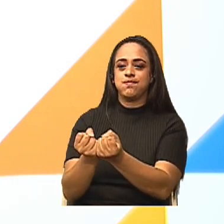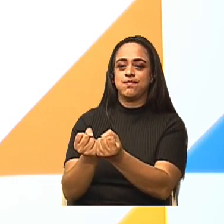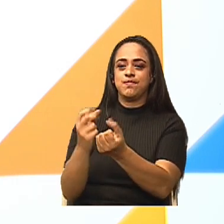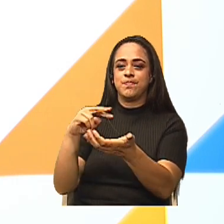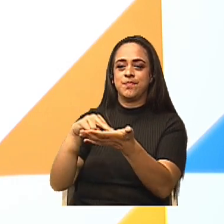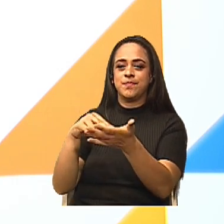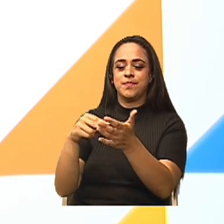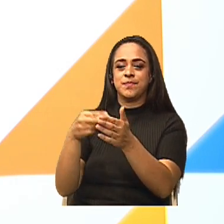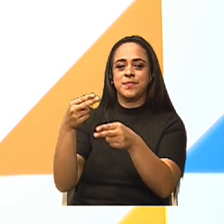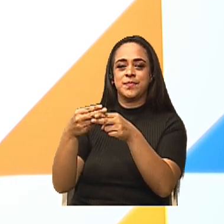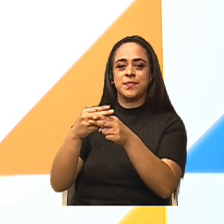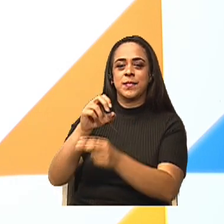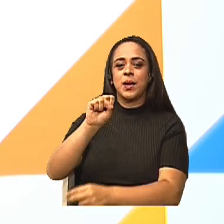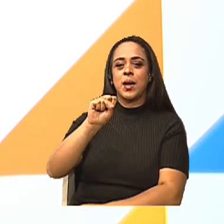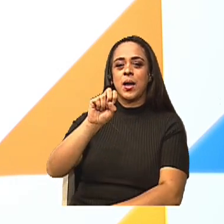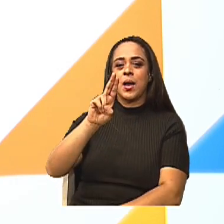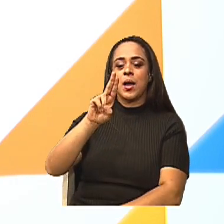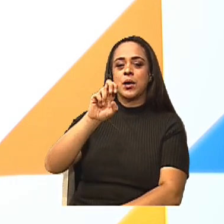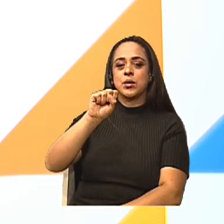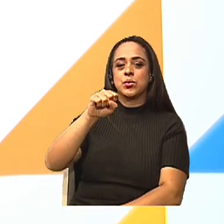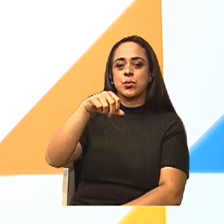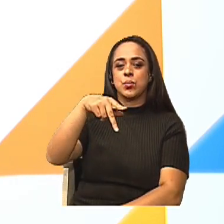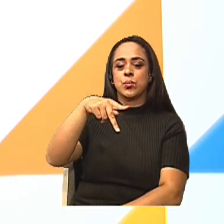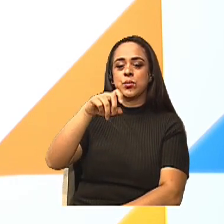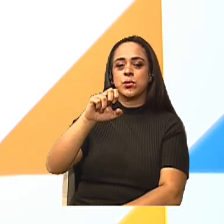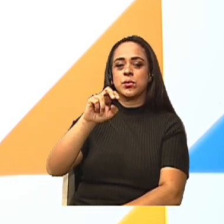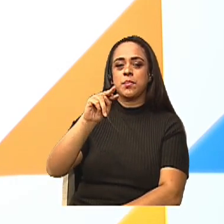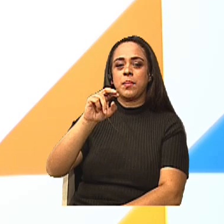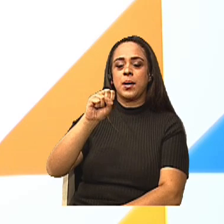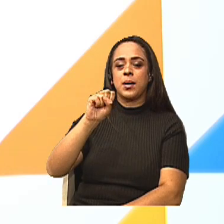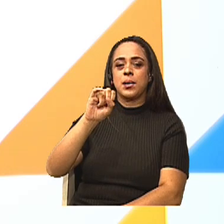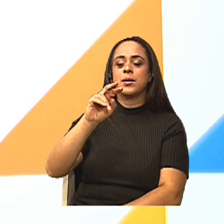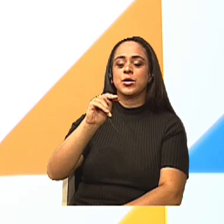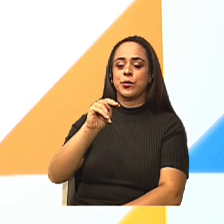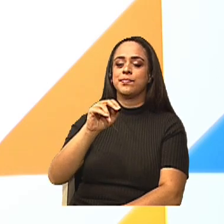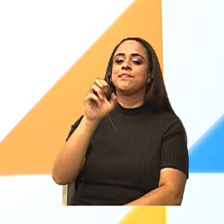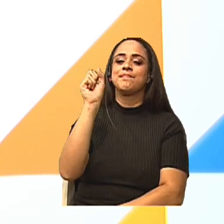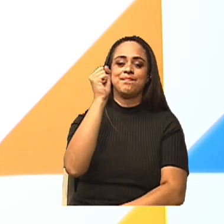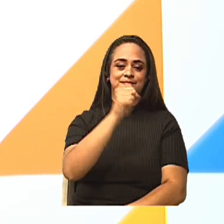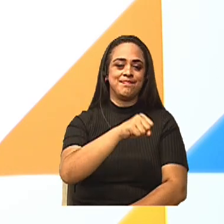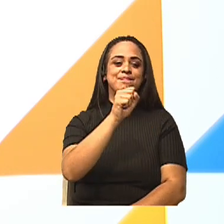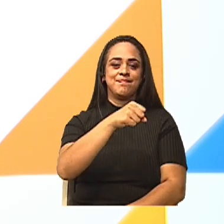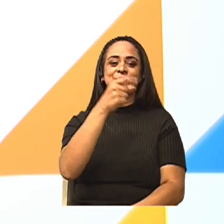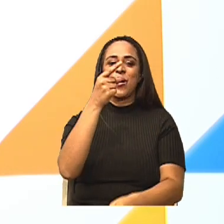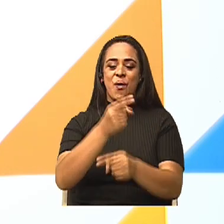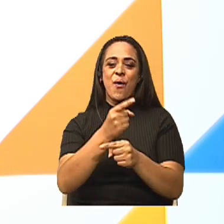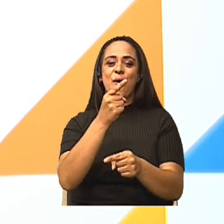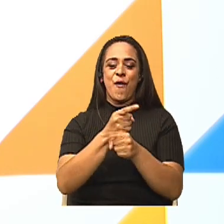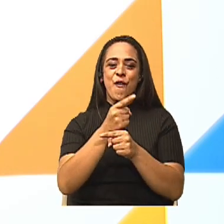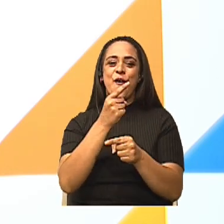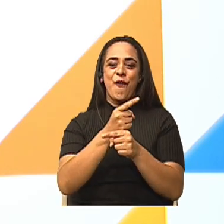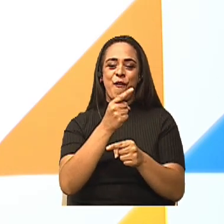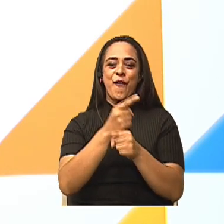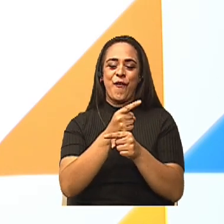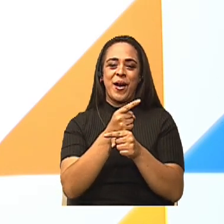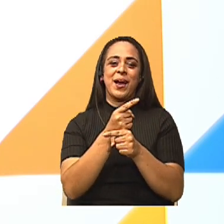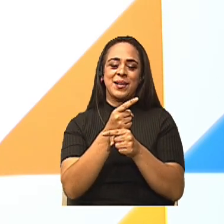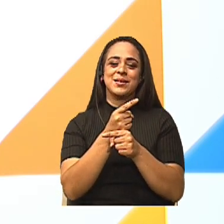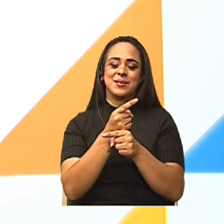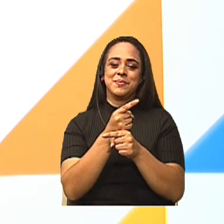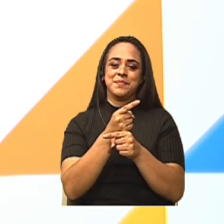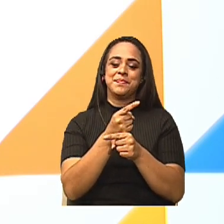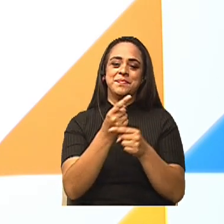suspensión. Tiene toda la razón. A esto es que yo me refería cuando dije que era que la gravedad afecta a